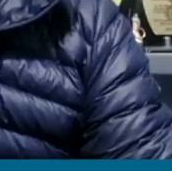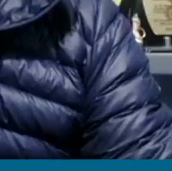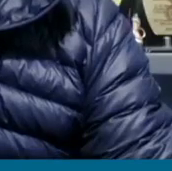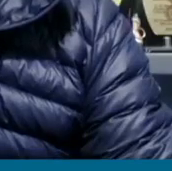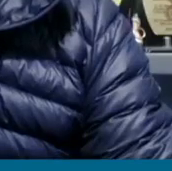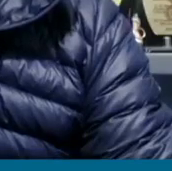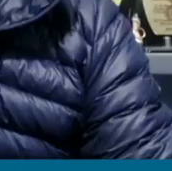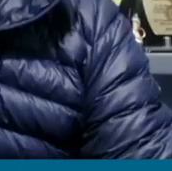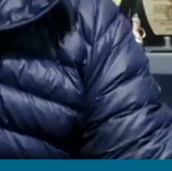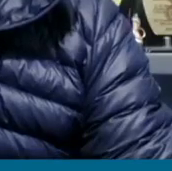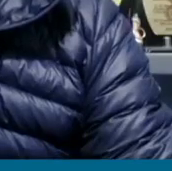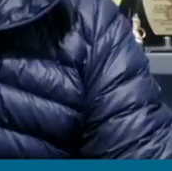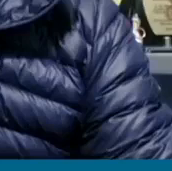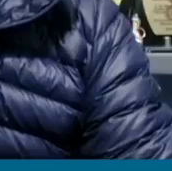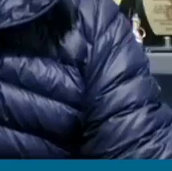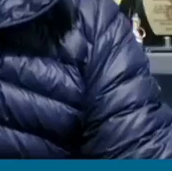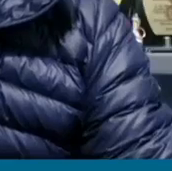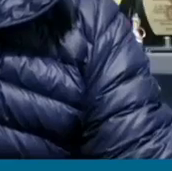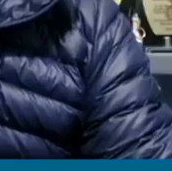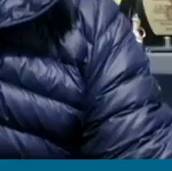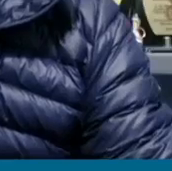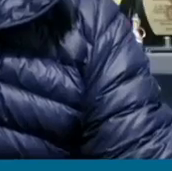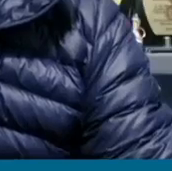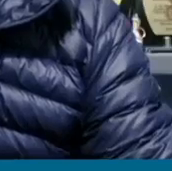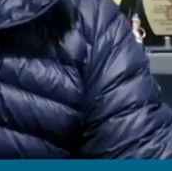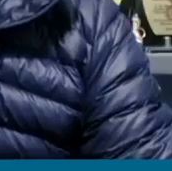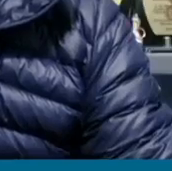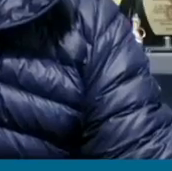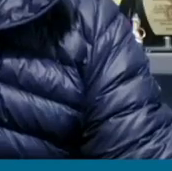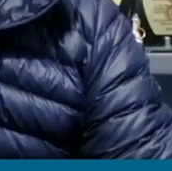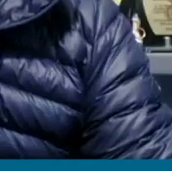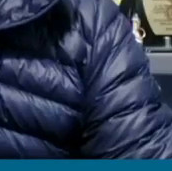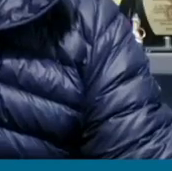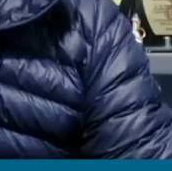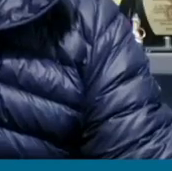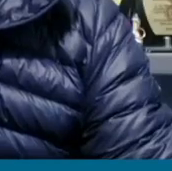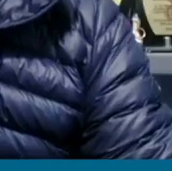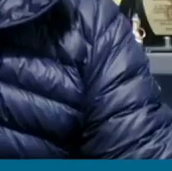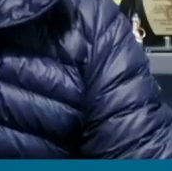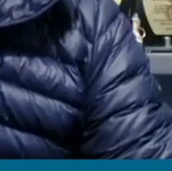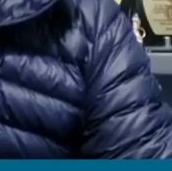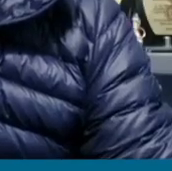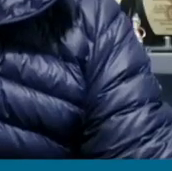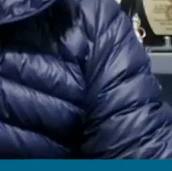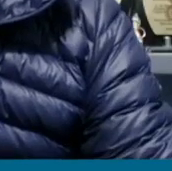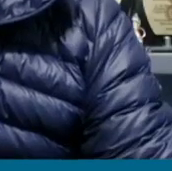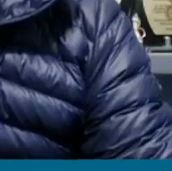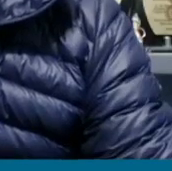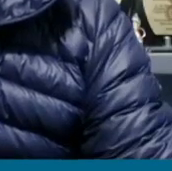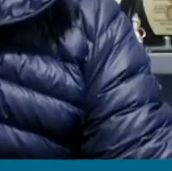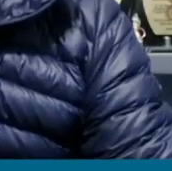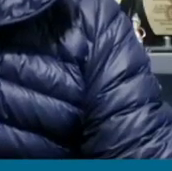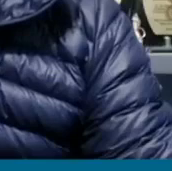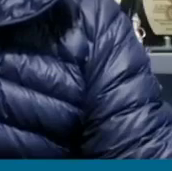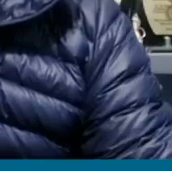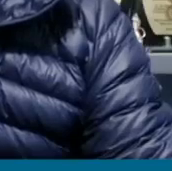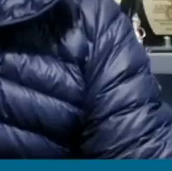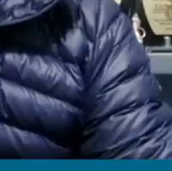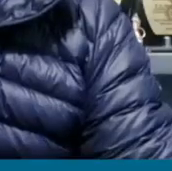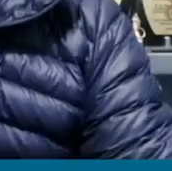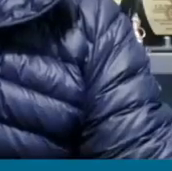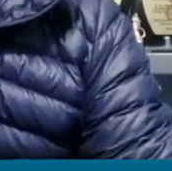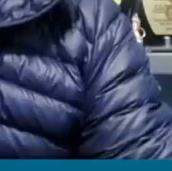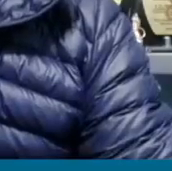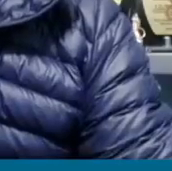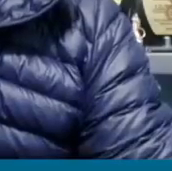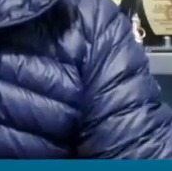de las mismas. Viceministro, hablando sobre este programa de manejo, las oportunidades que se construyen junto a las comunidades,